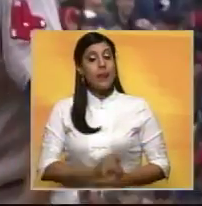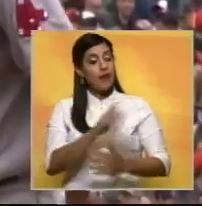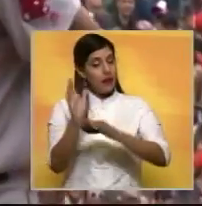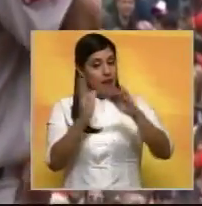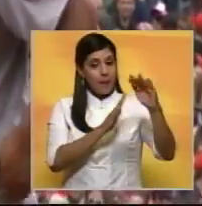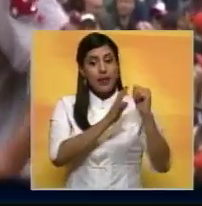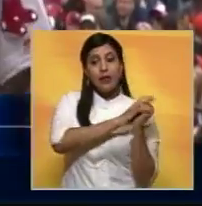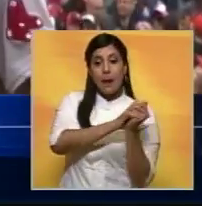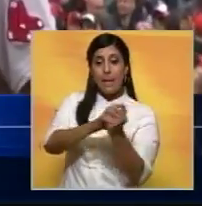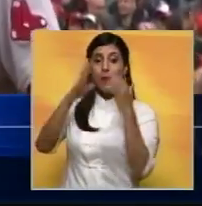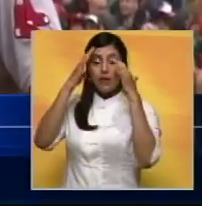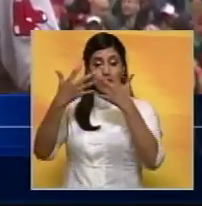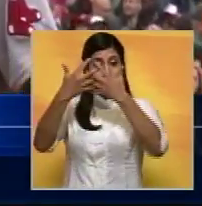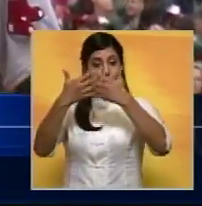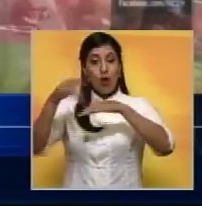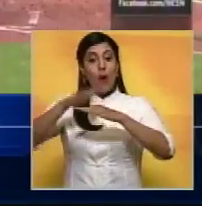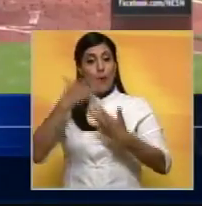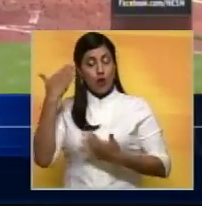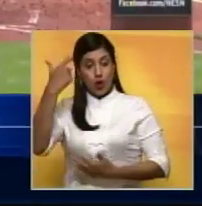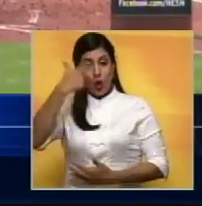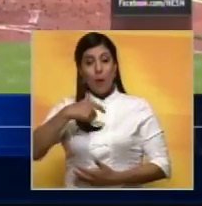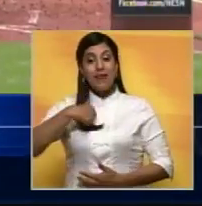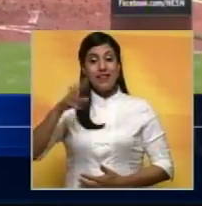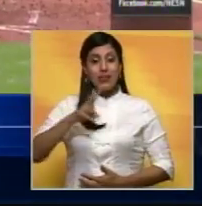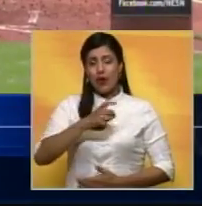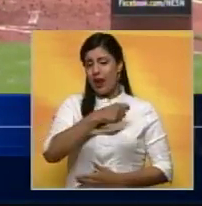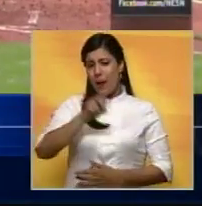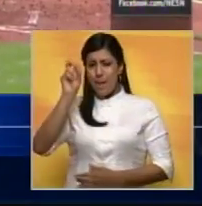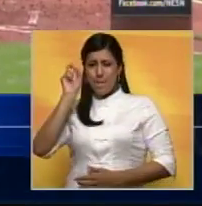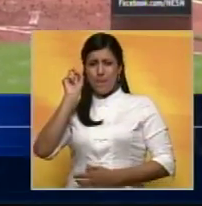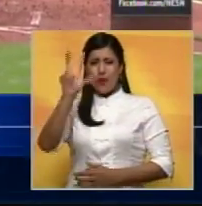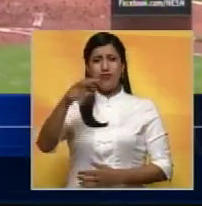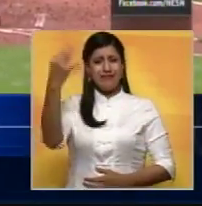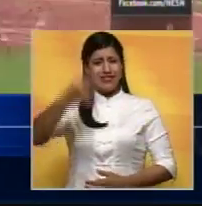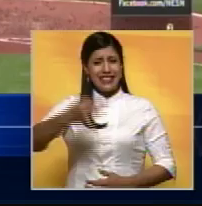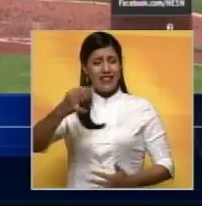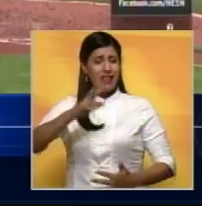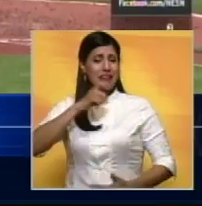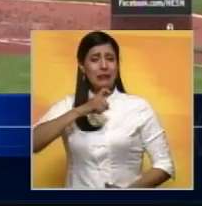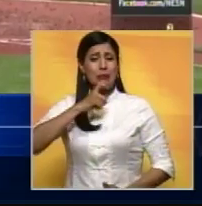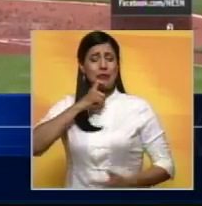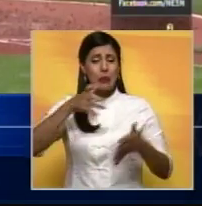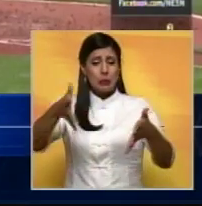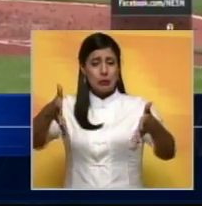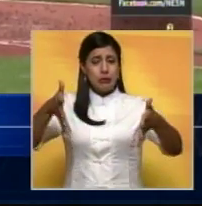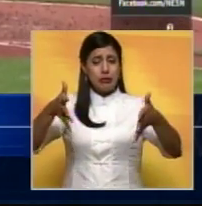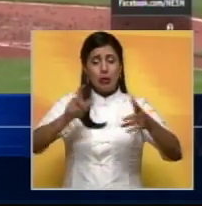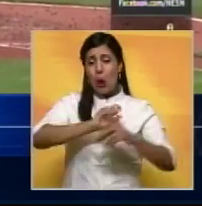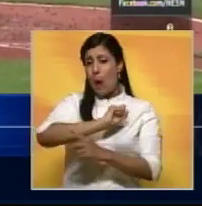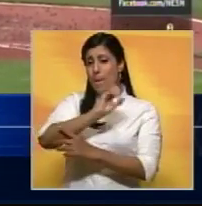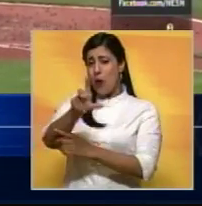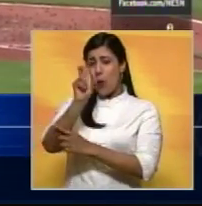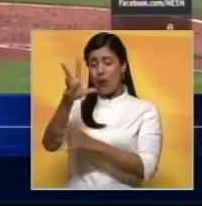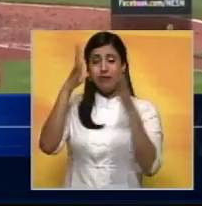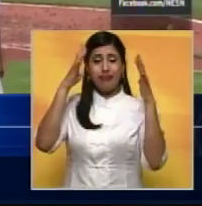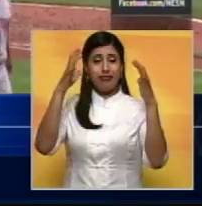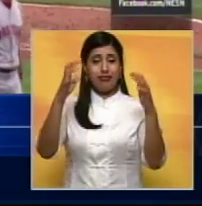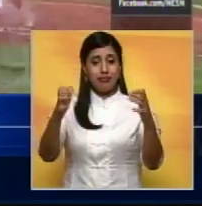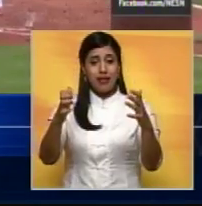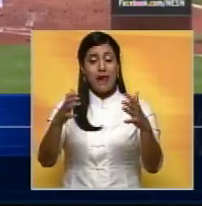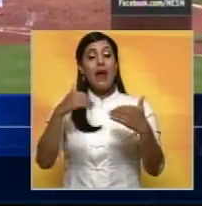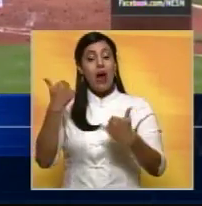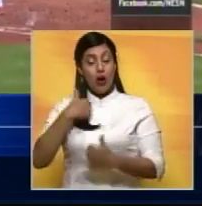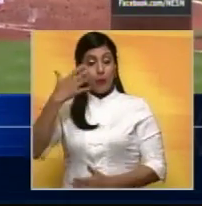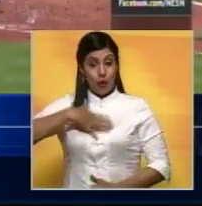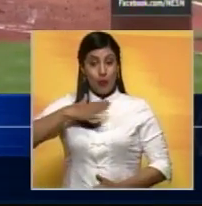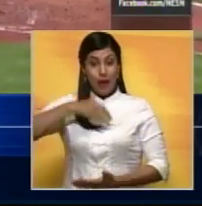Pasamos al béisbol de Grandes Ligas porque Eduardo Rodríguez lanzó una verdadera joya de picheo y sumó su primer triunfo de la campaña.